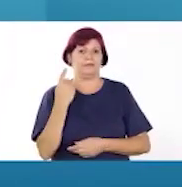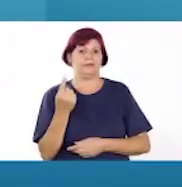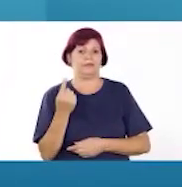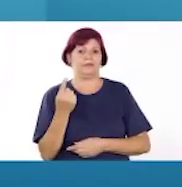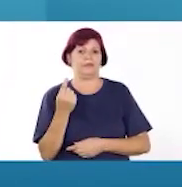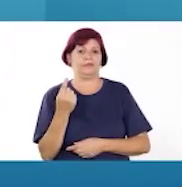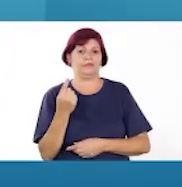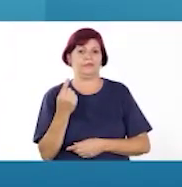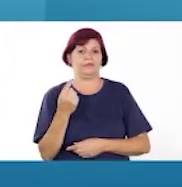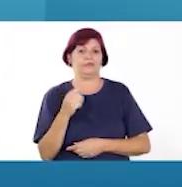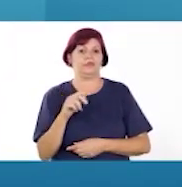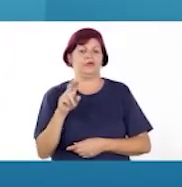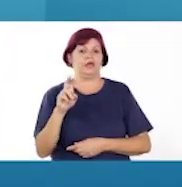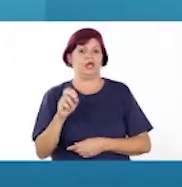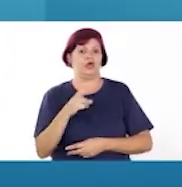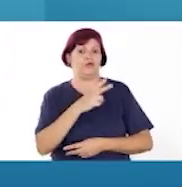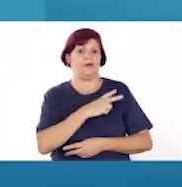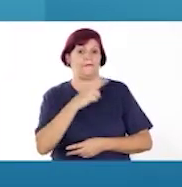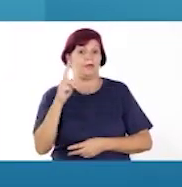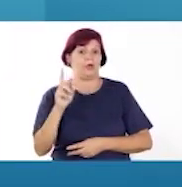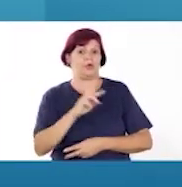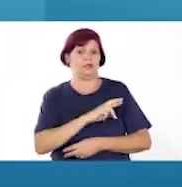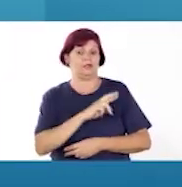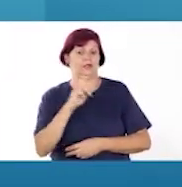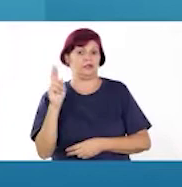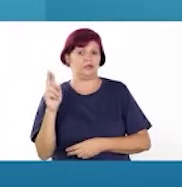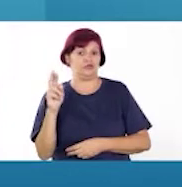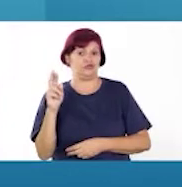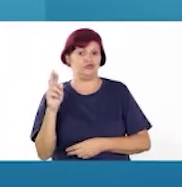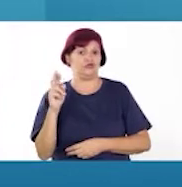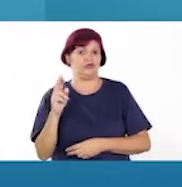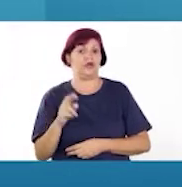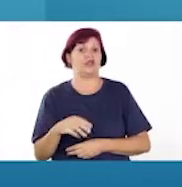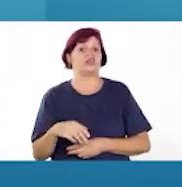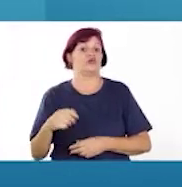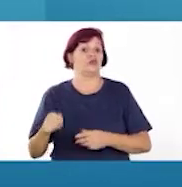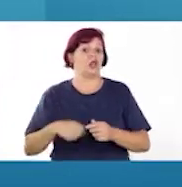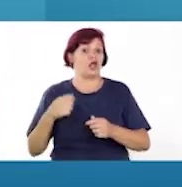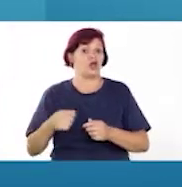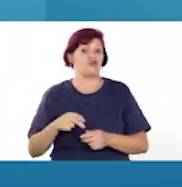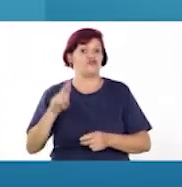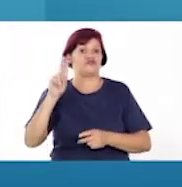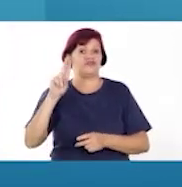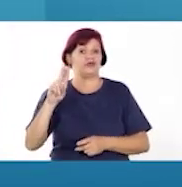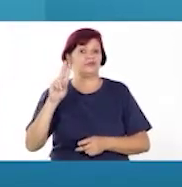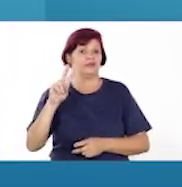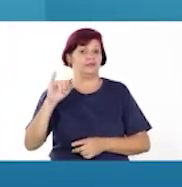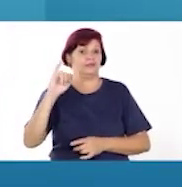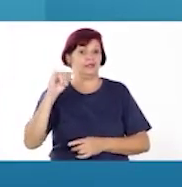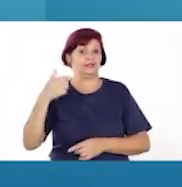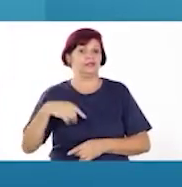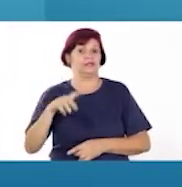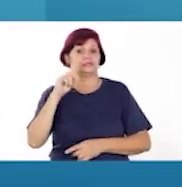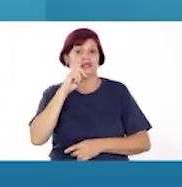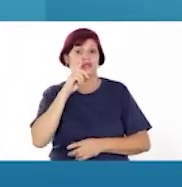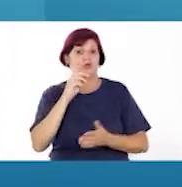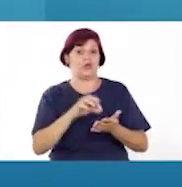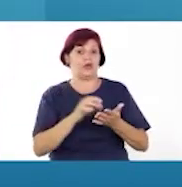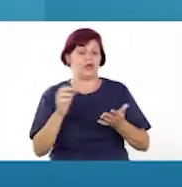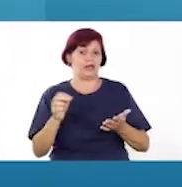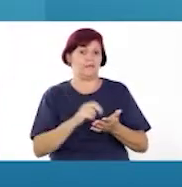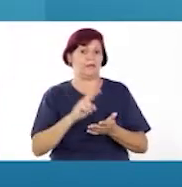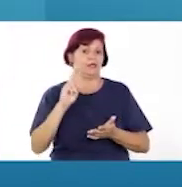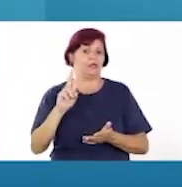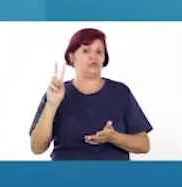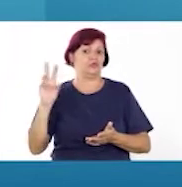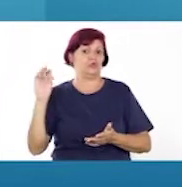Primero, la nueva vanguardia revolucionaria, acciones del 26 de julio, que están contempladas en las páginas 220